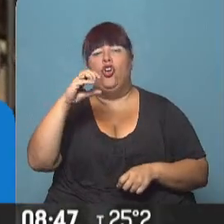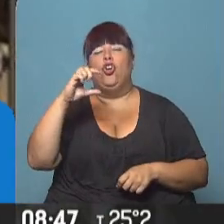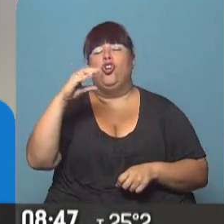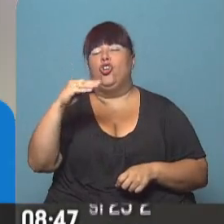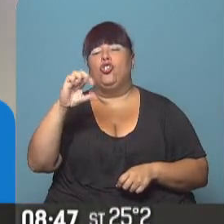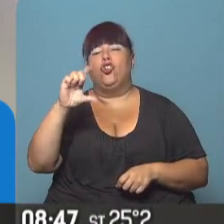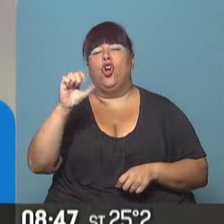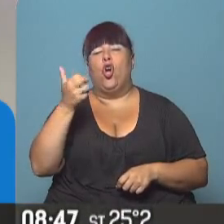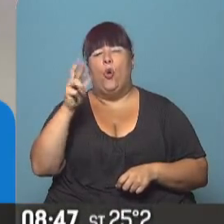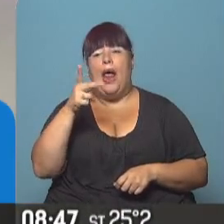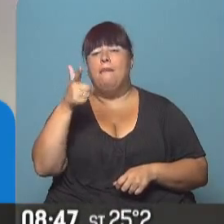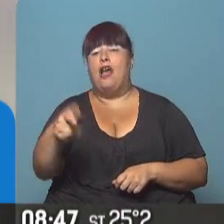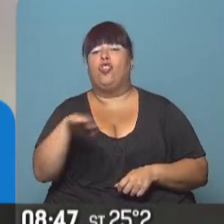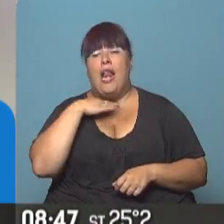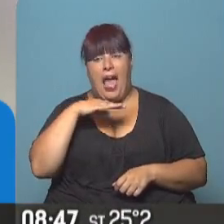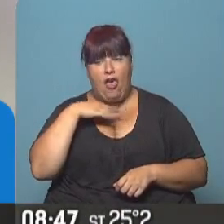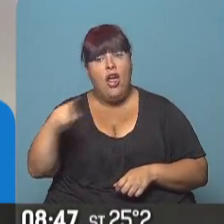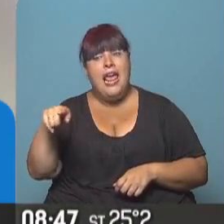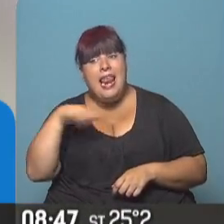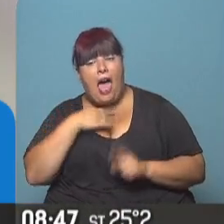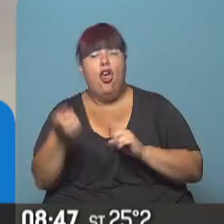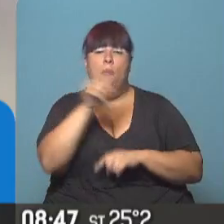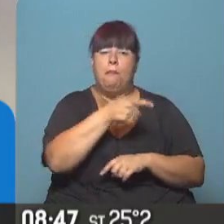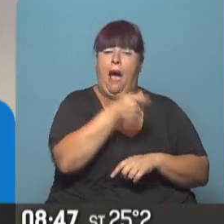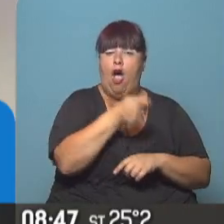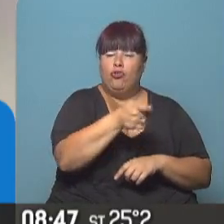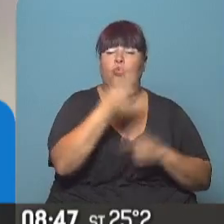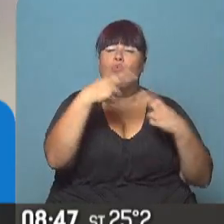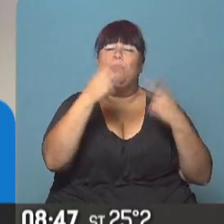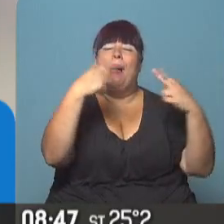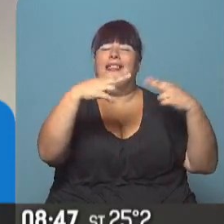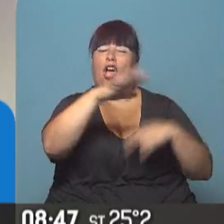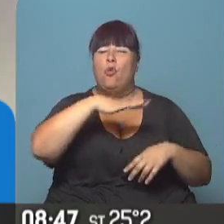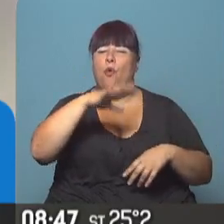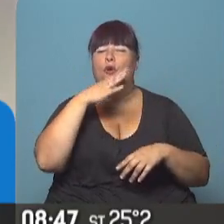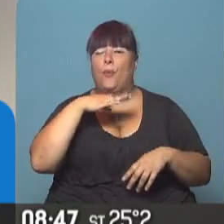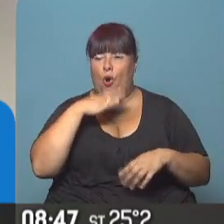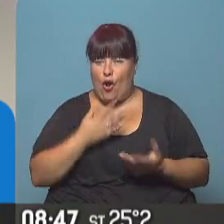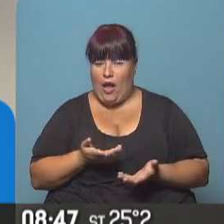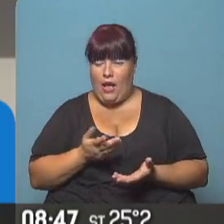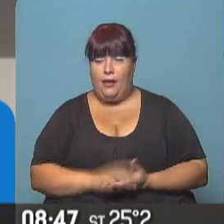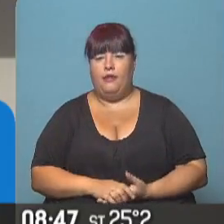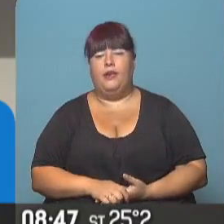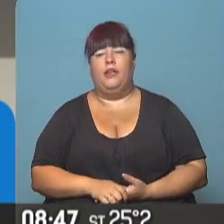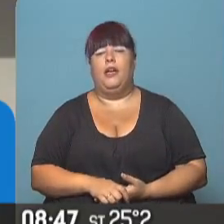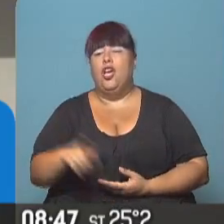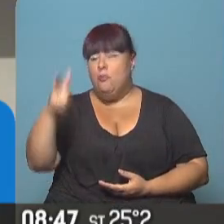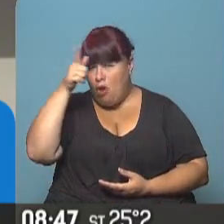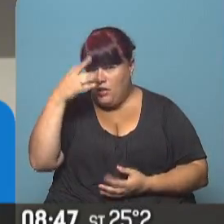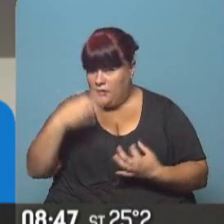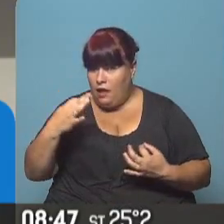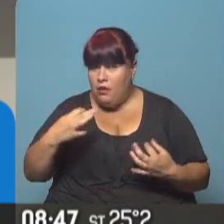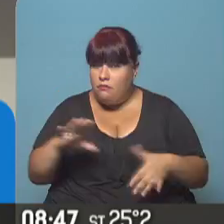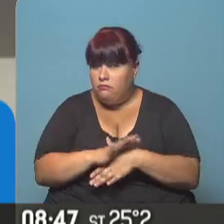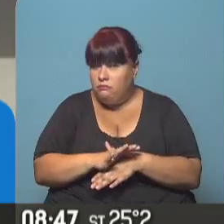Chocobar, quien mató al delincuente que había apuñalado a un turista que recorría el barrio porteño de La Boca. El policía hace lo